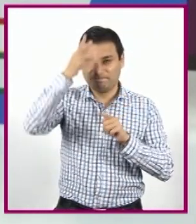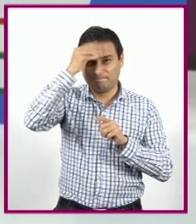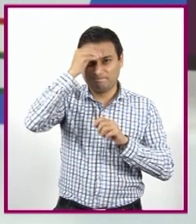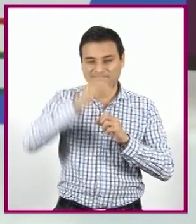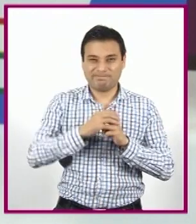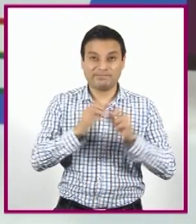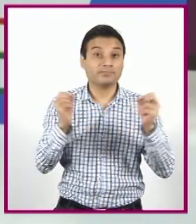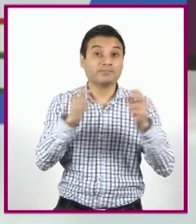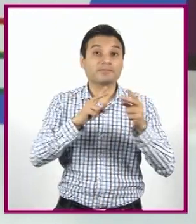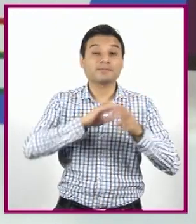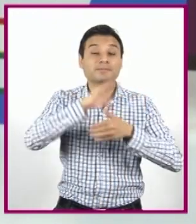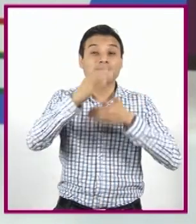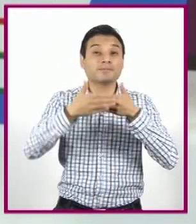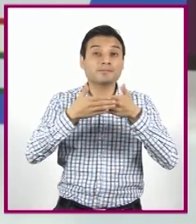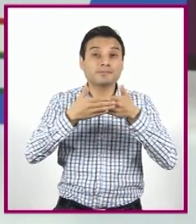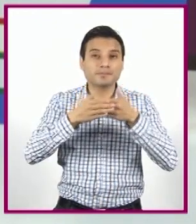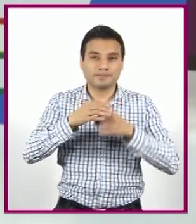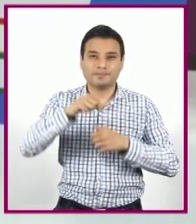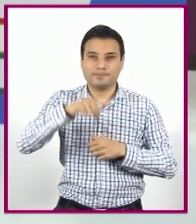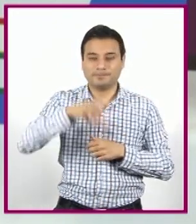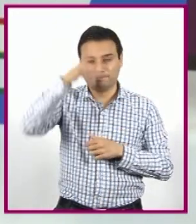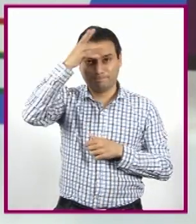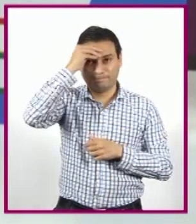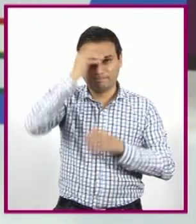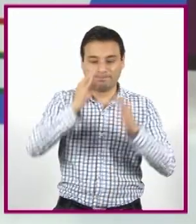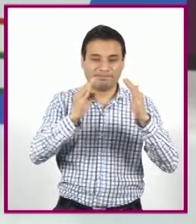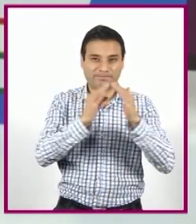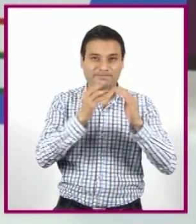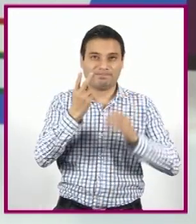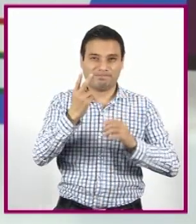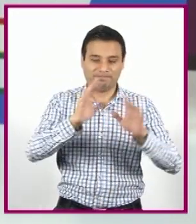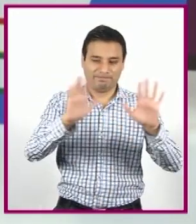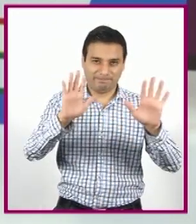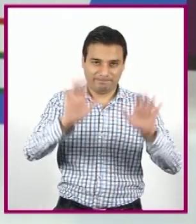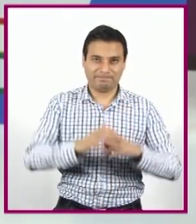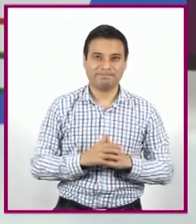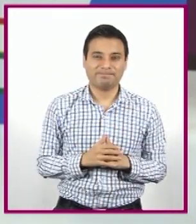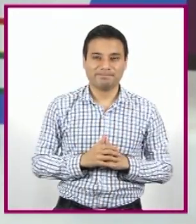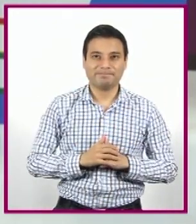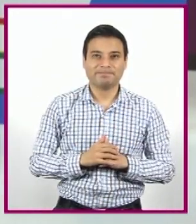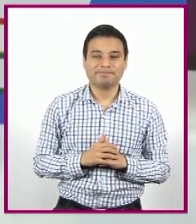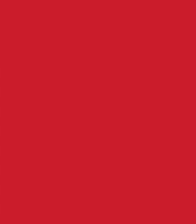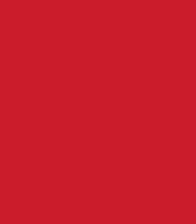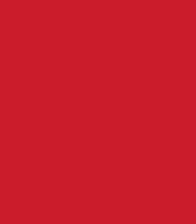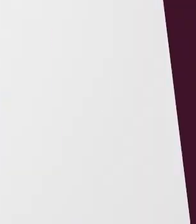Así que nos vemos pronto aquí en De Aprende en Casa 2. Hasta la próxima.